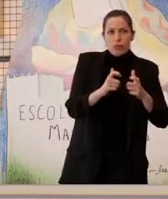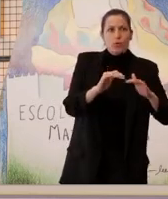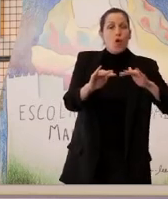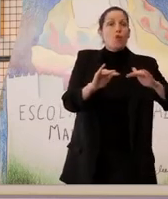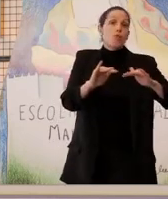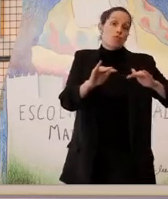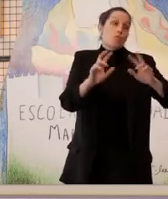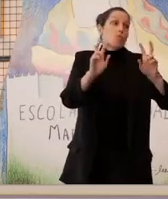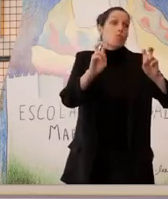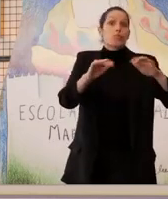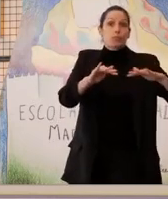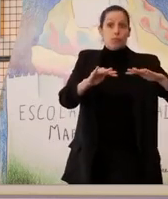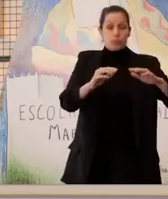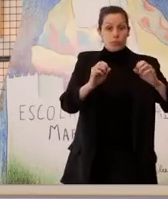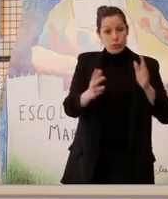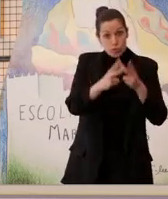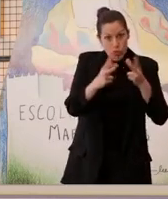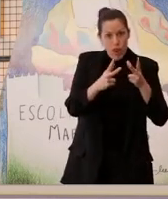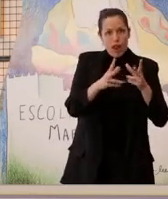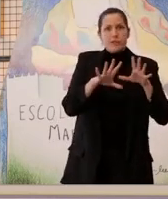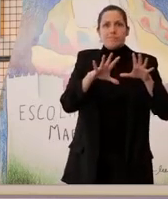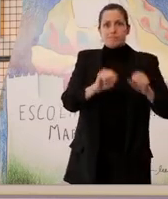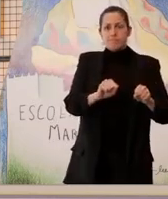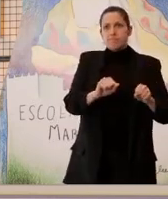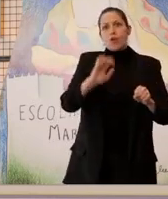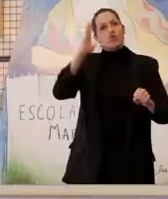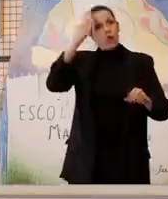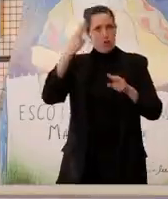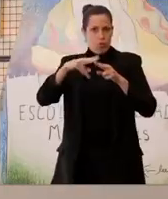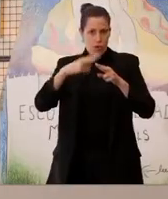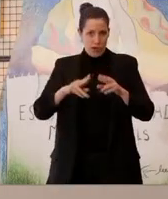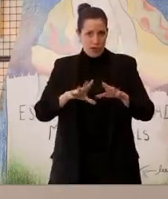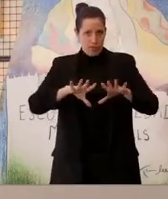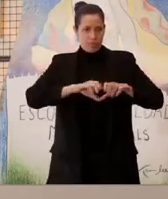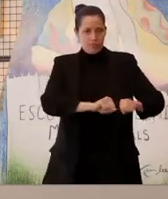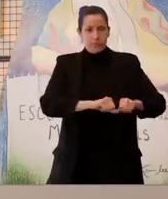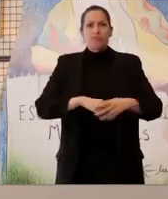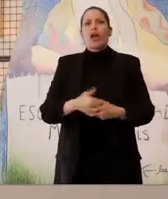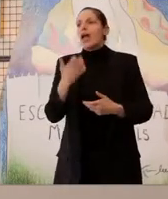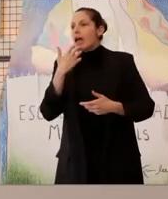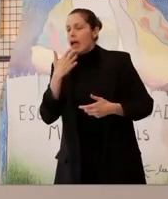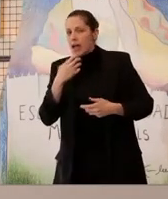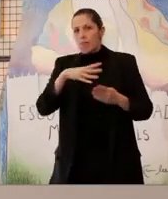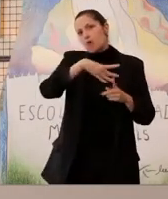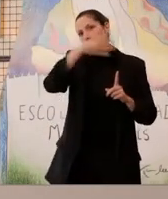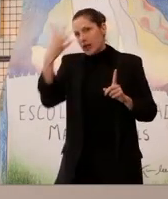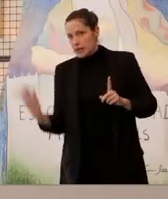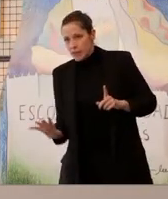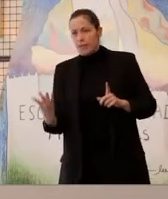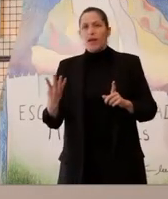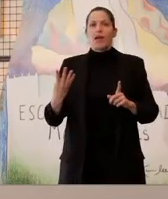sociales movimiento ecologista movimiento feminista movimiento lgtb movimiento